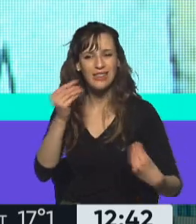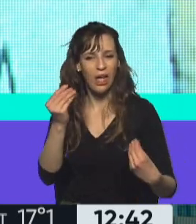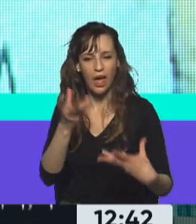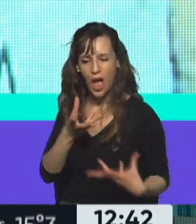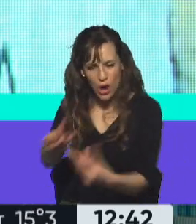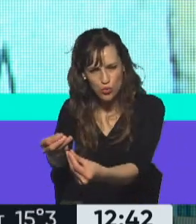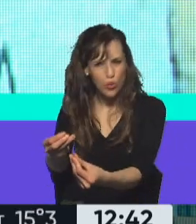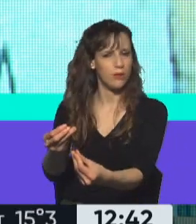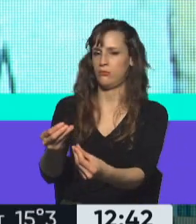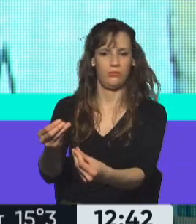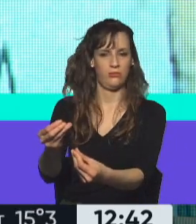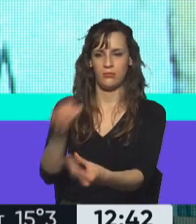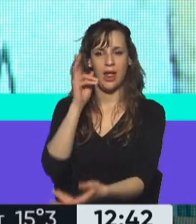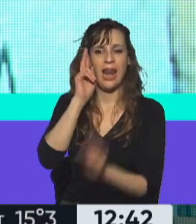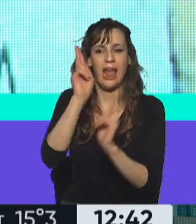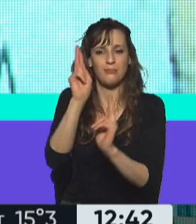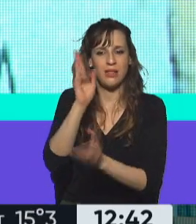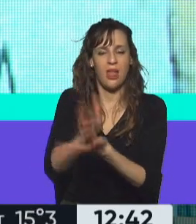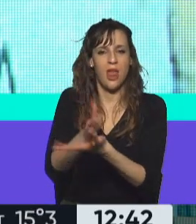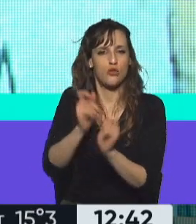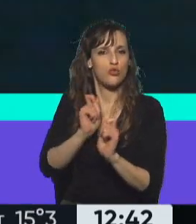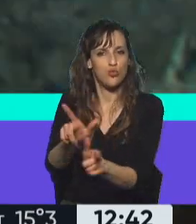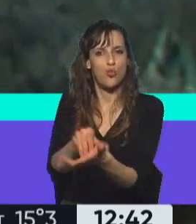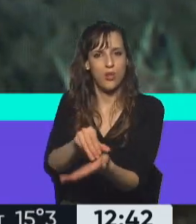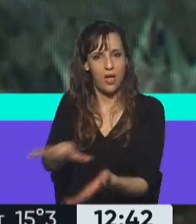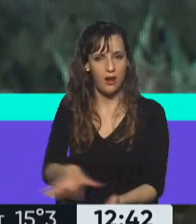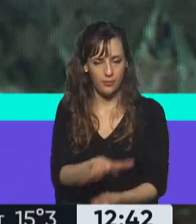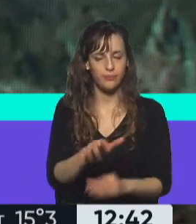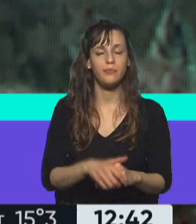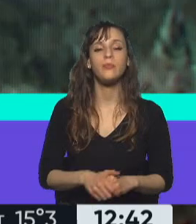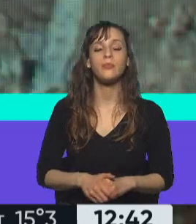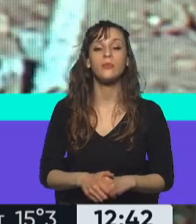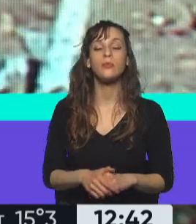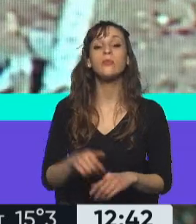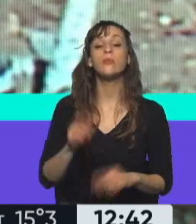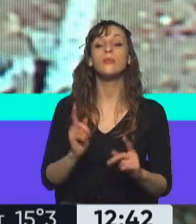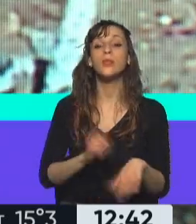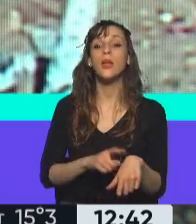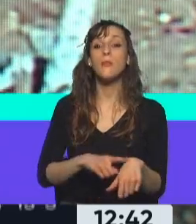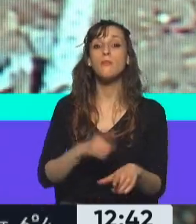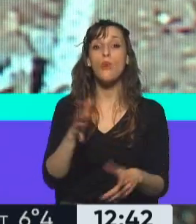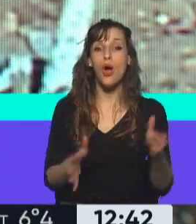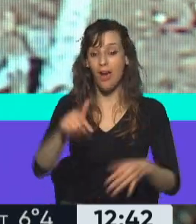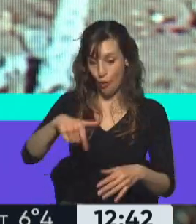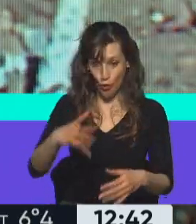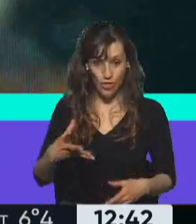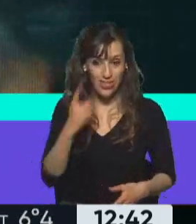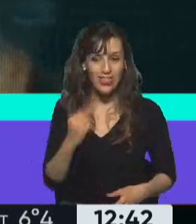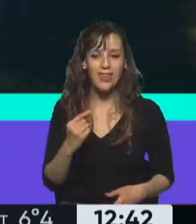derechos a su territorio. En estos tiempos donde se amplían derechos, ¿no? Y